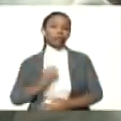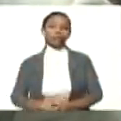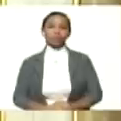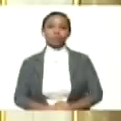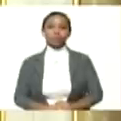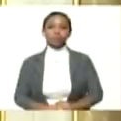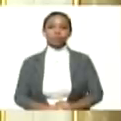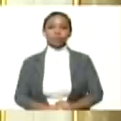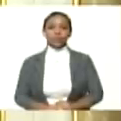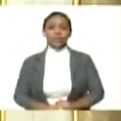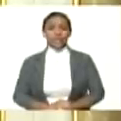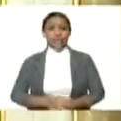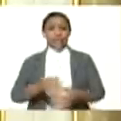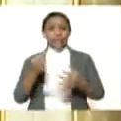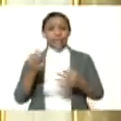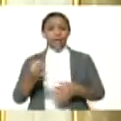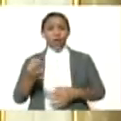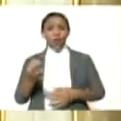Seguro que